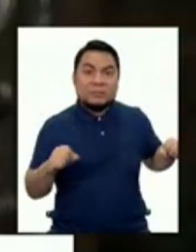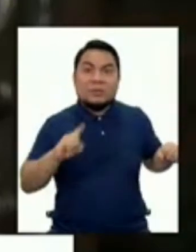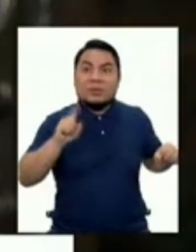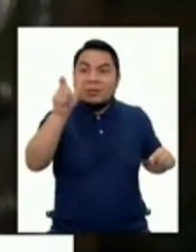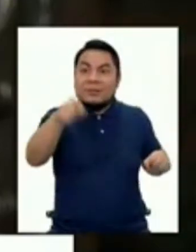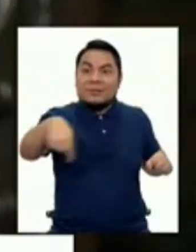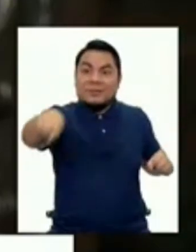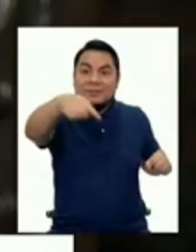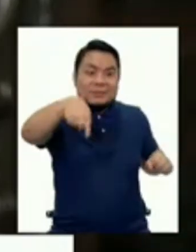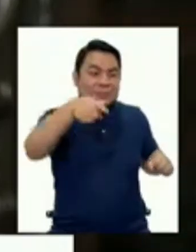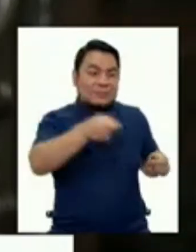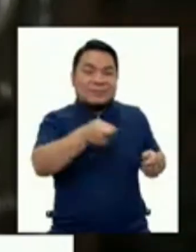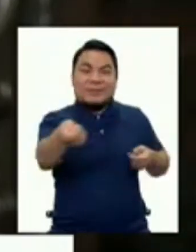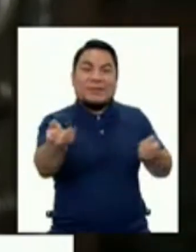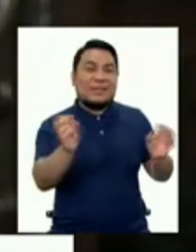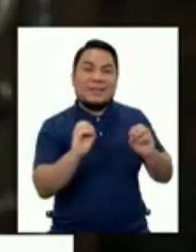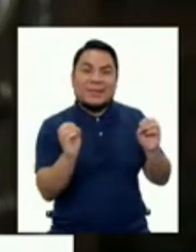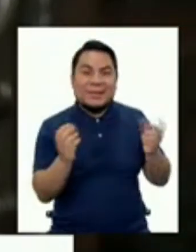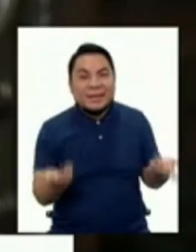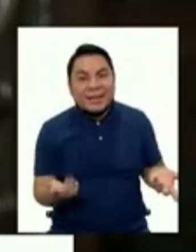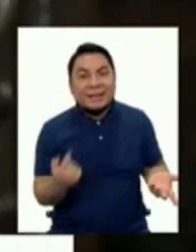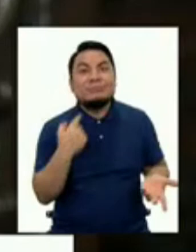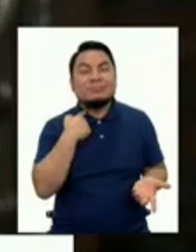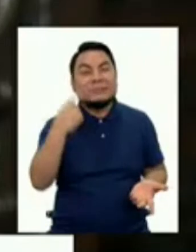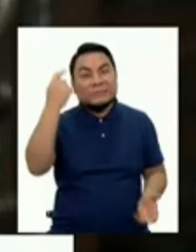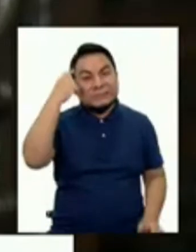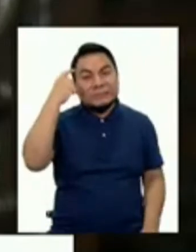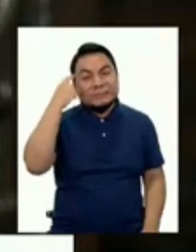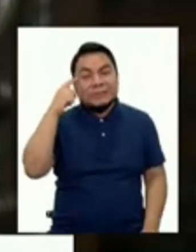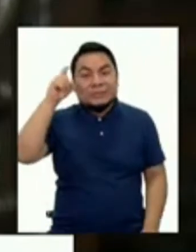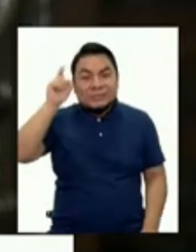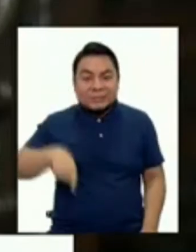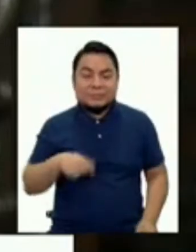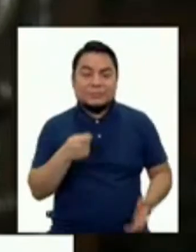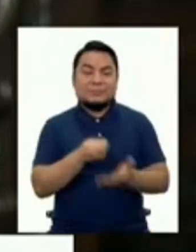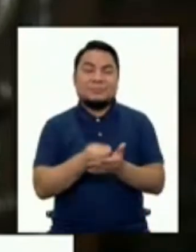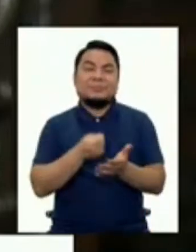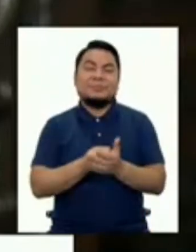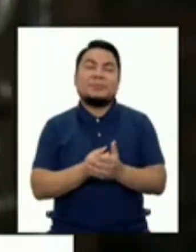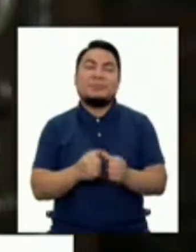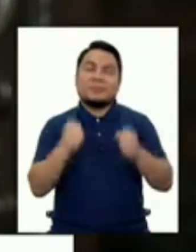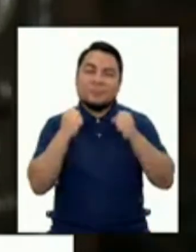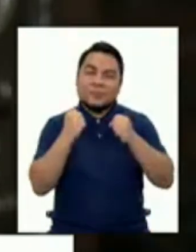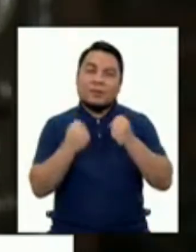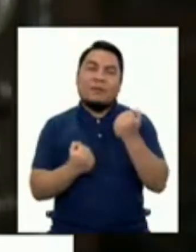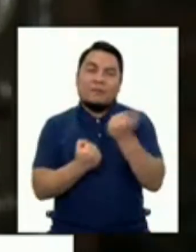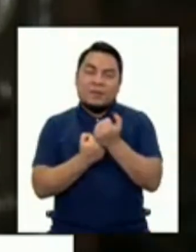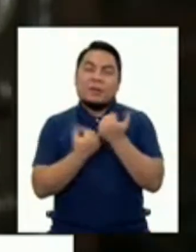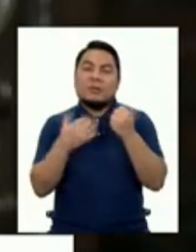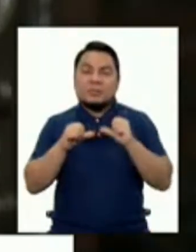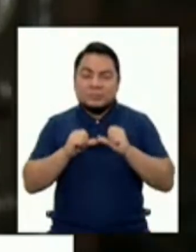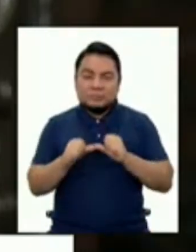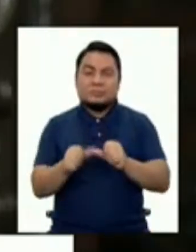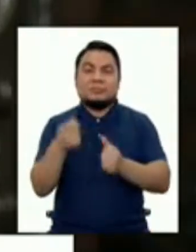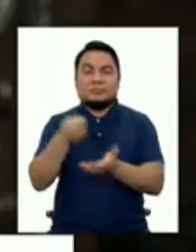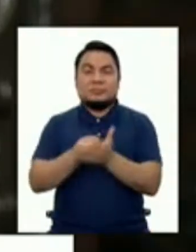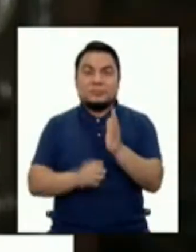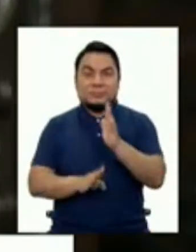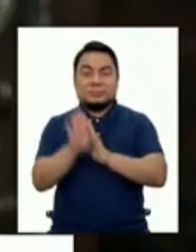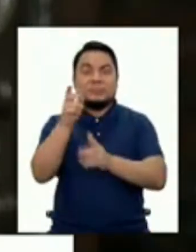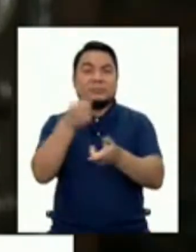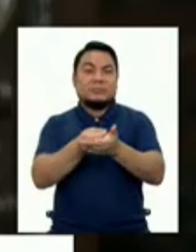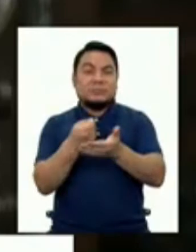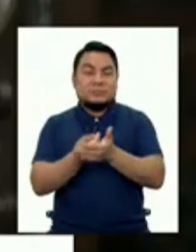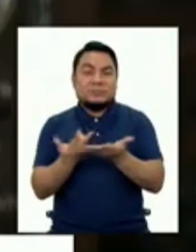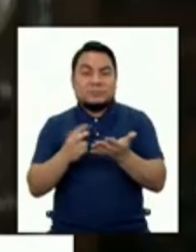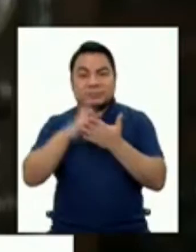este proyecto de ley es inoportuno porque necesitamos un sistema financiero sólido que nos permita reanudar la economía, que permita